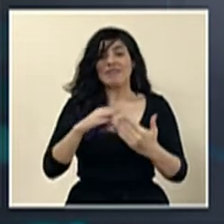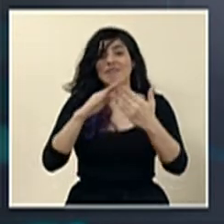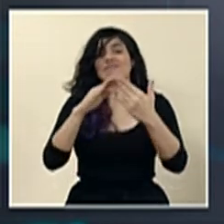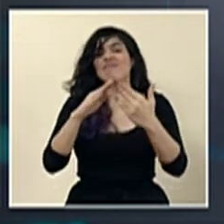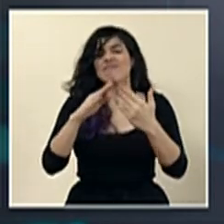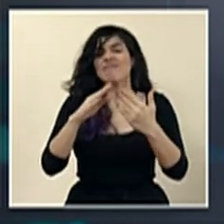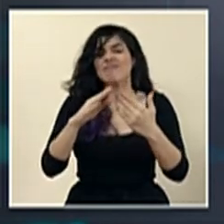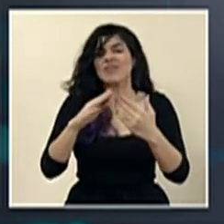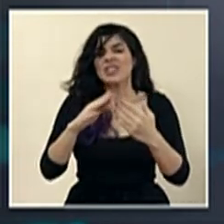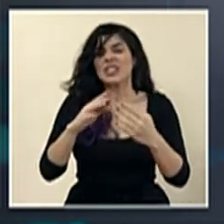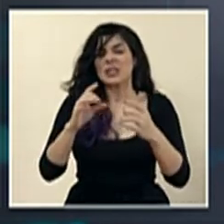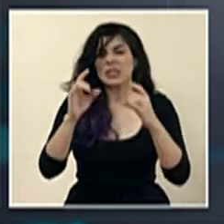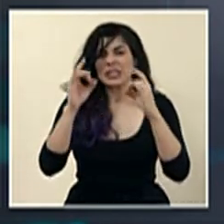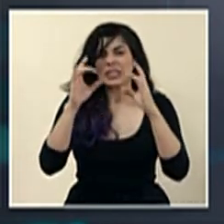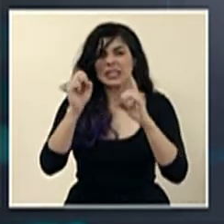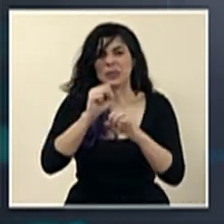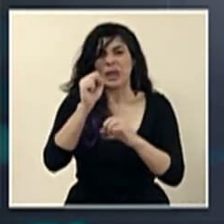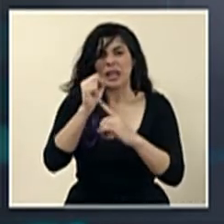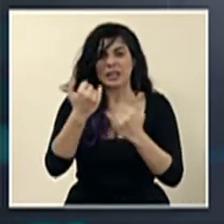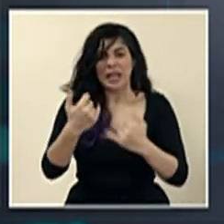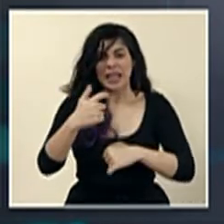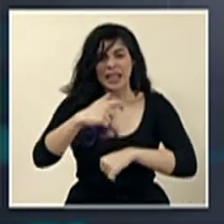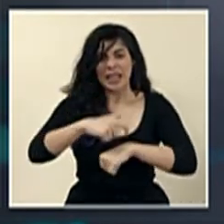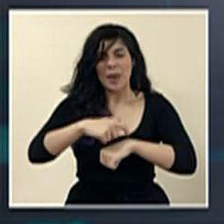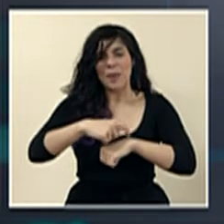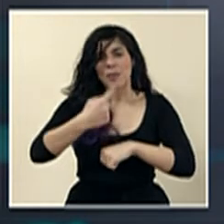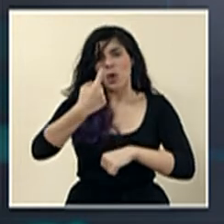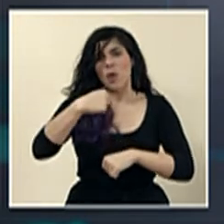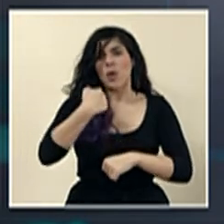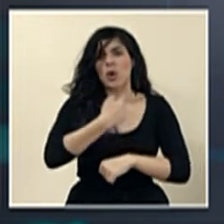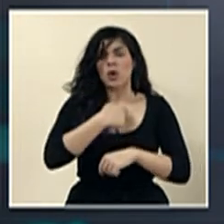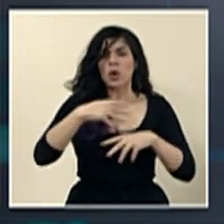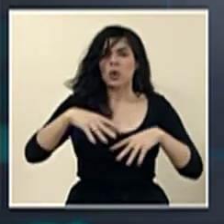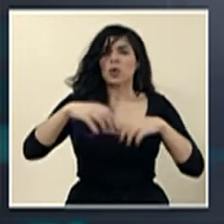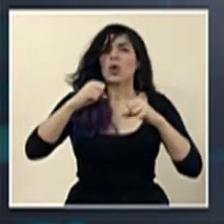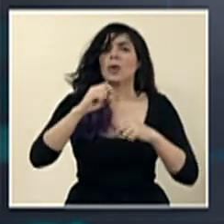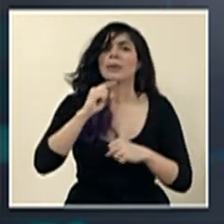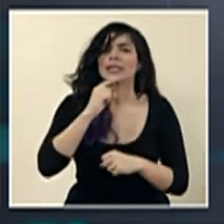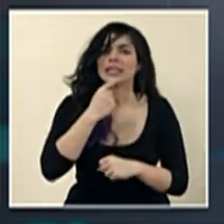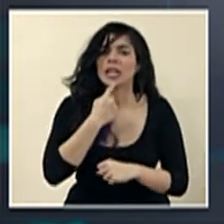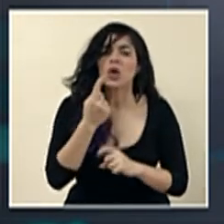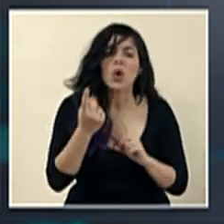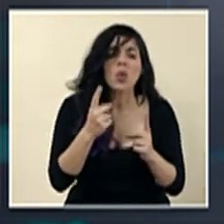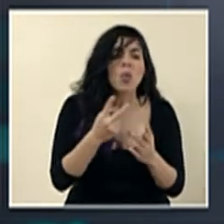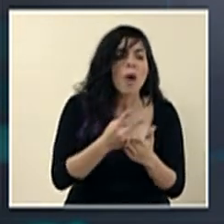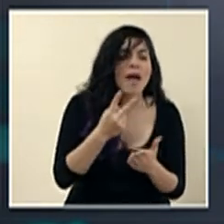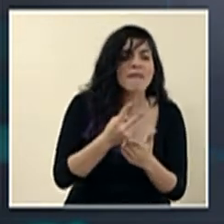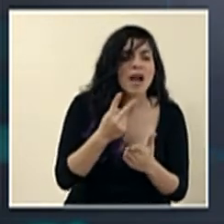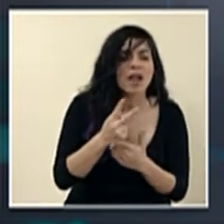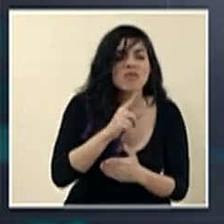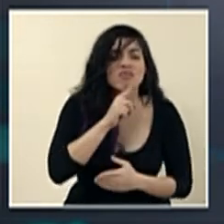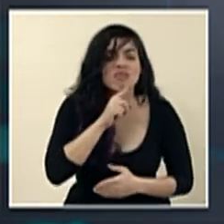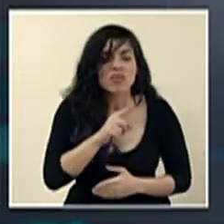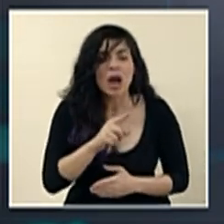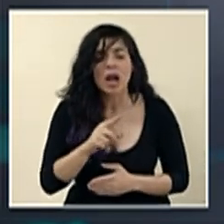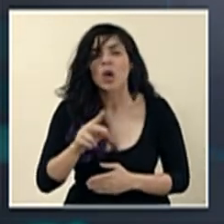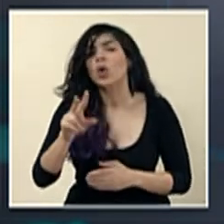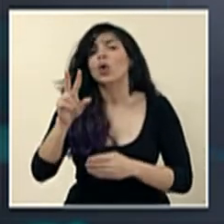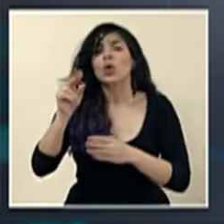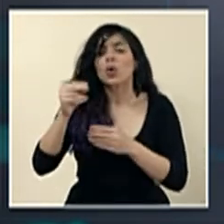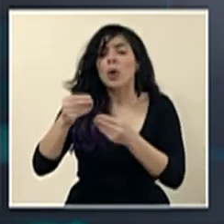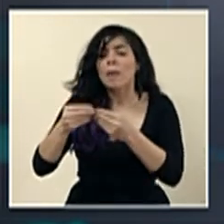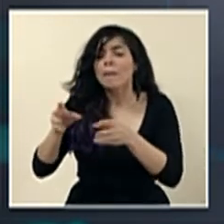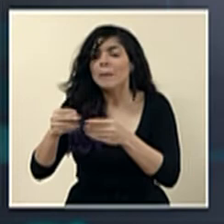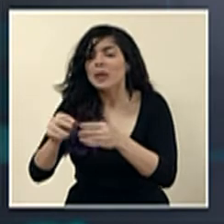en este tiempo y que nos obliga a tomar muy en serio lo que cuenta, a no perdernos en